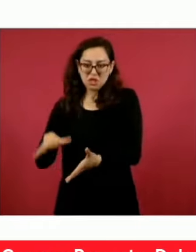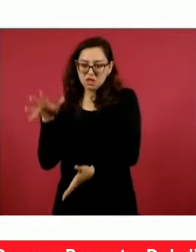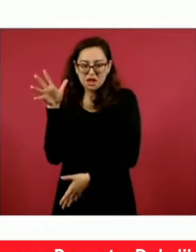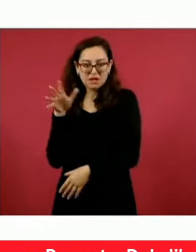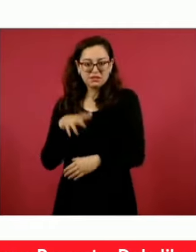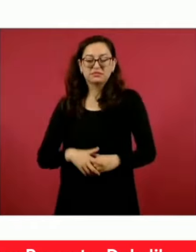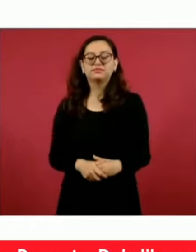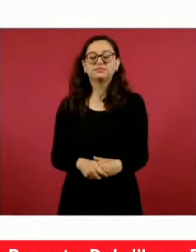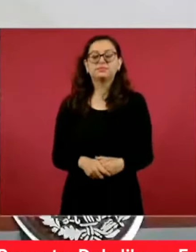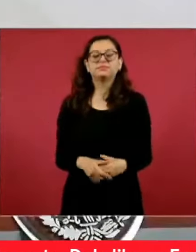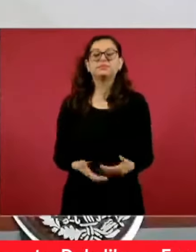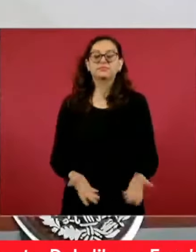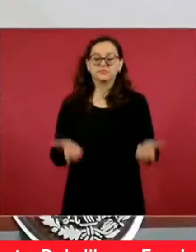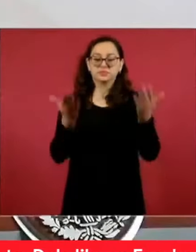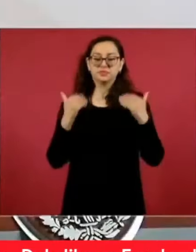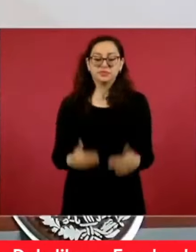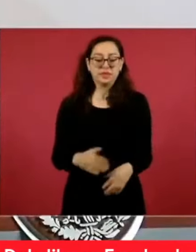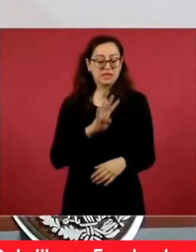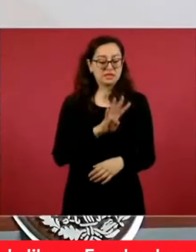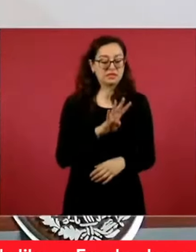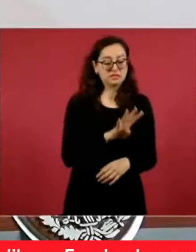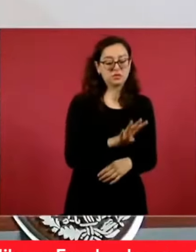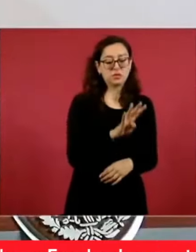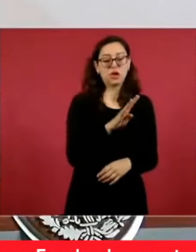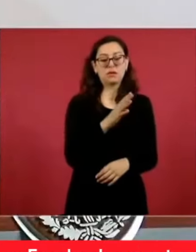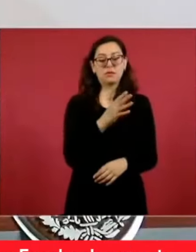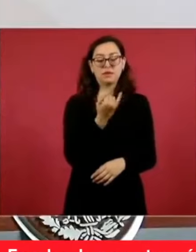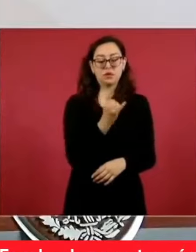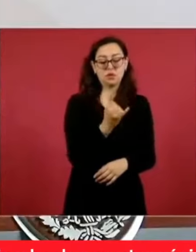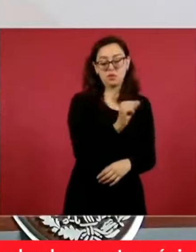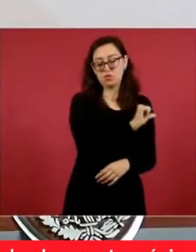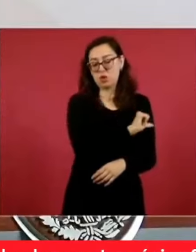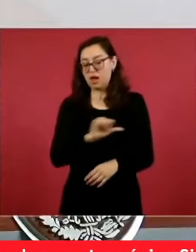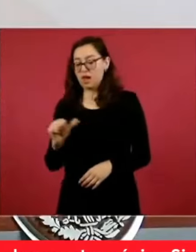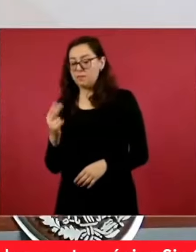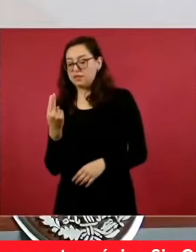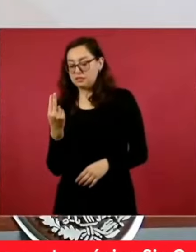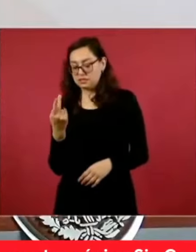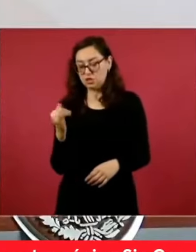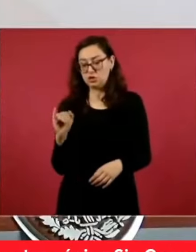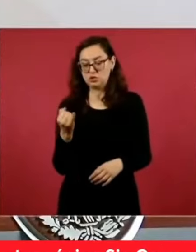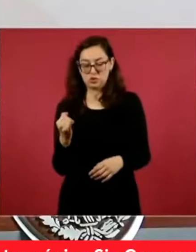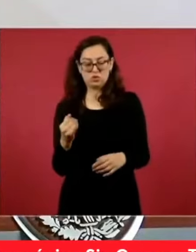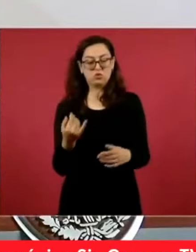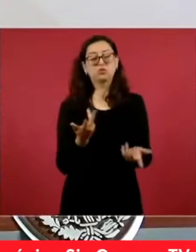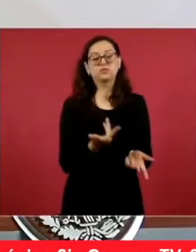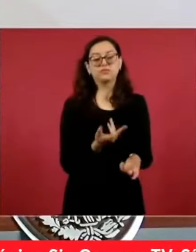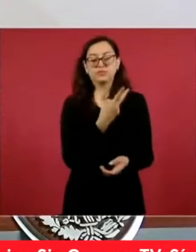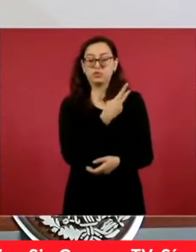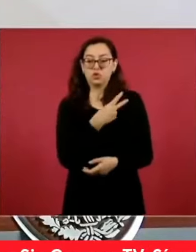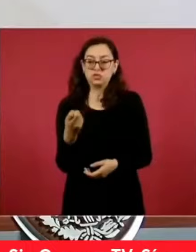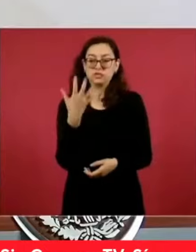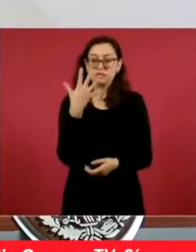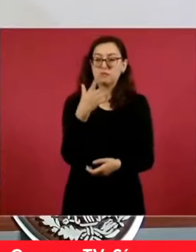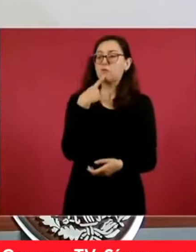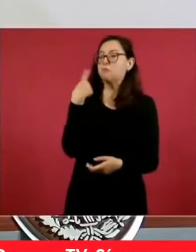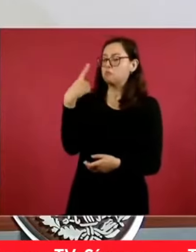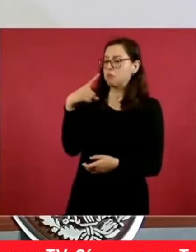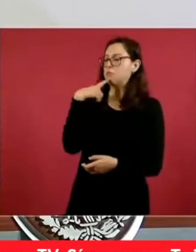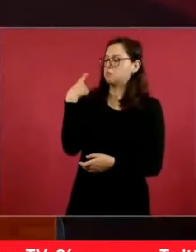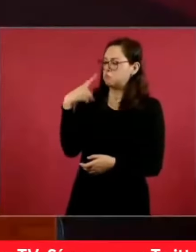el tema de las verificaciones del 19 al 25 de Julio atendimos 2005 denuncias de las